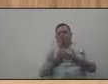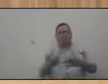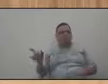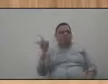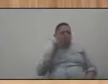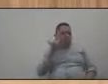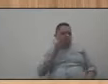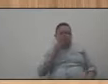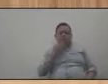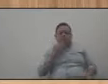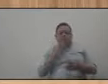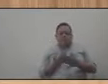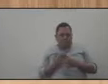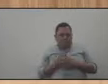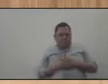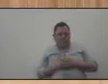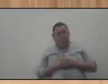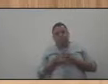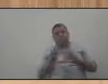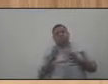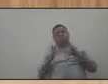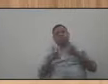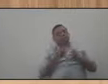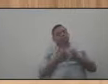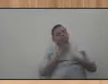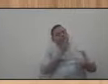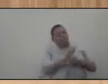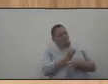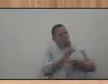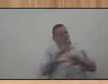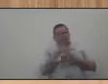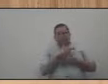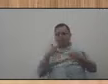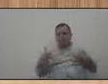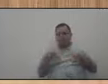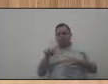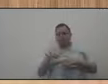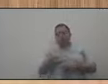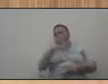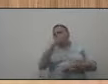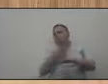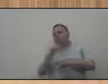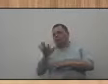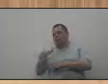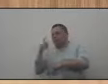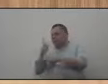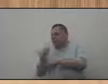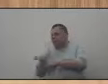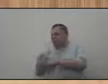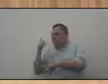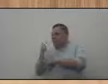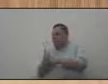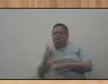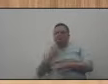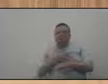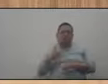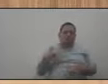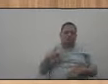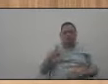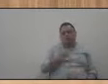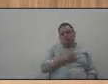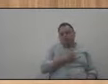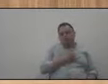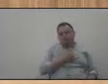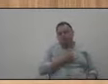las instituciones de salud que están acá presentes, los gerentes que están acá presentes. Salud Yopal, un saludo,